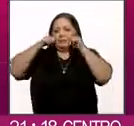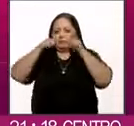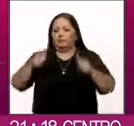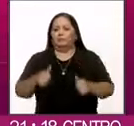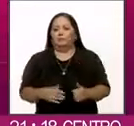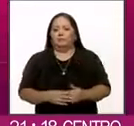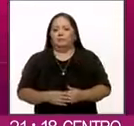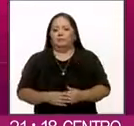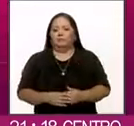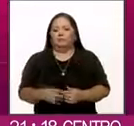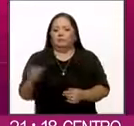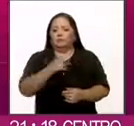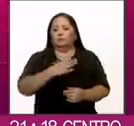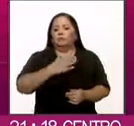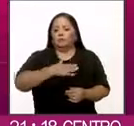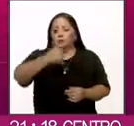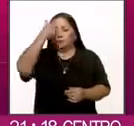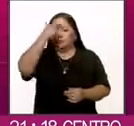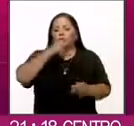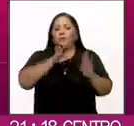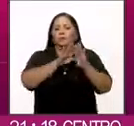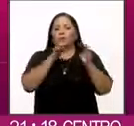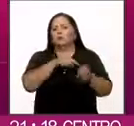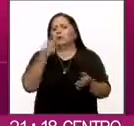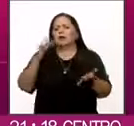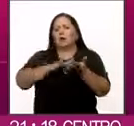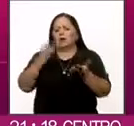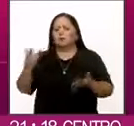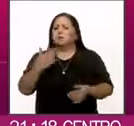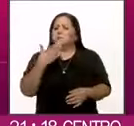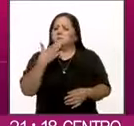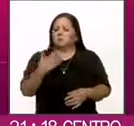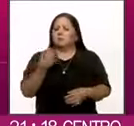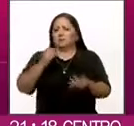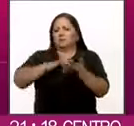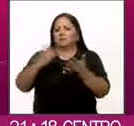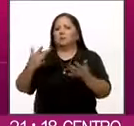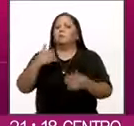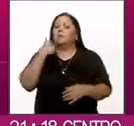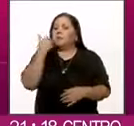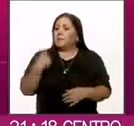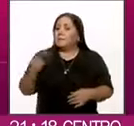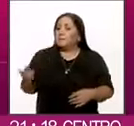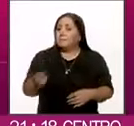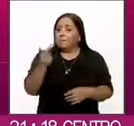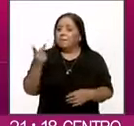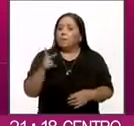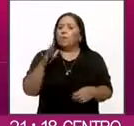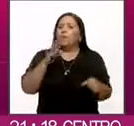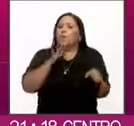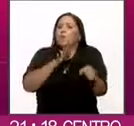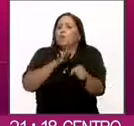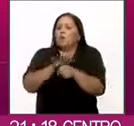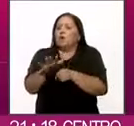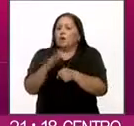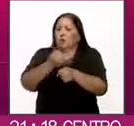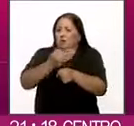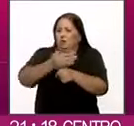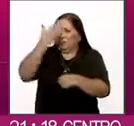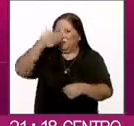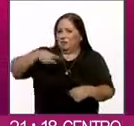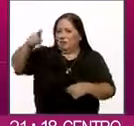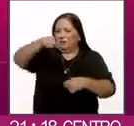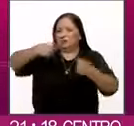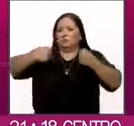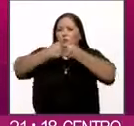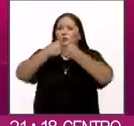atendernos. Muy buenas noches, Leticia, ¿cómo estás? Gracias, muy bien, muchísimas gracias. Pues quisiera preguntarle, ¿cuál es la condición que se vive